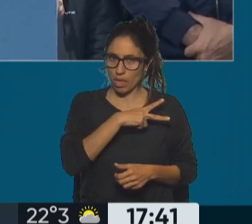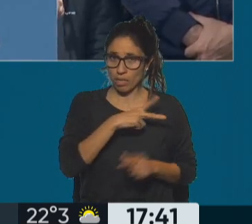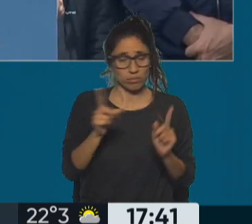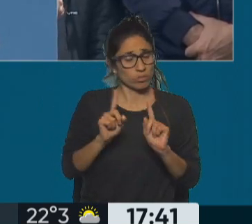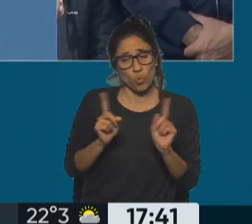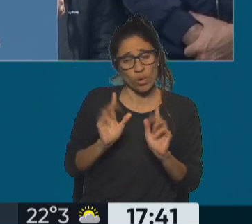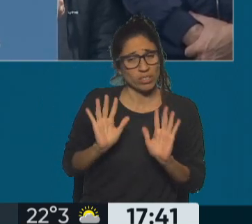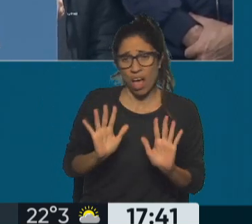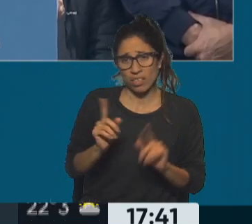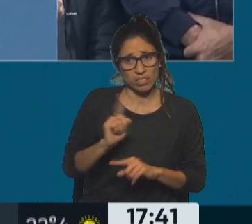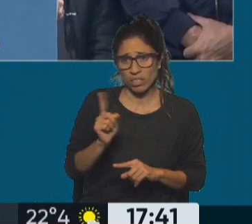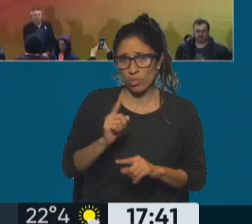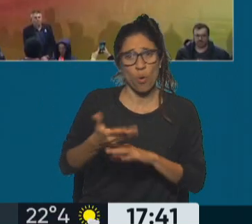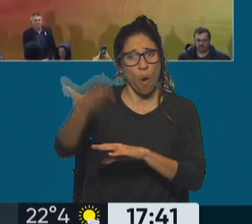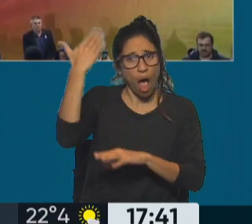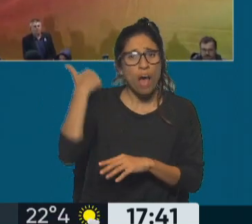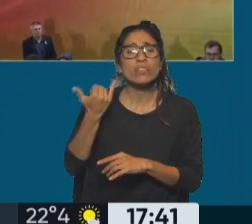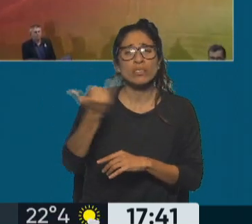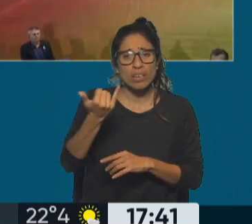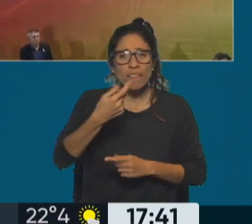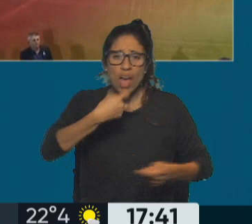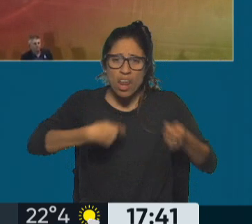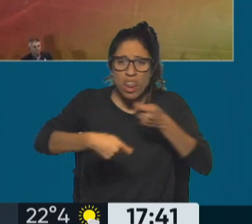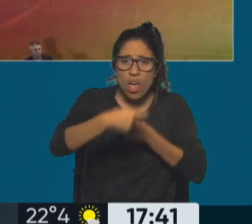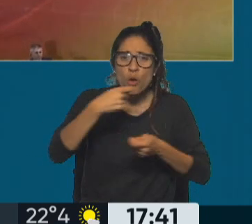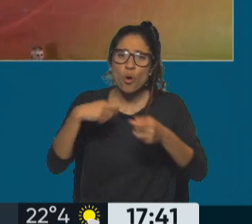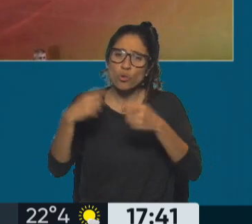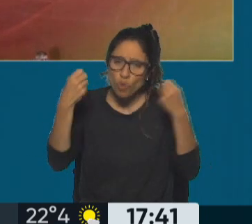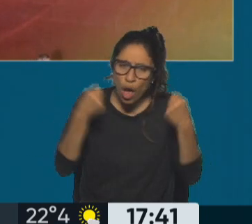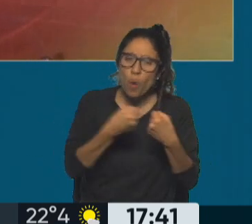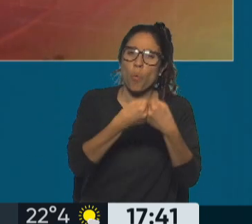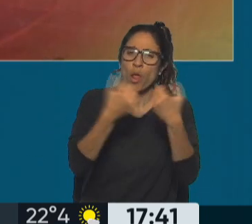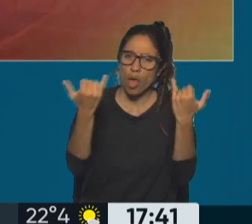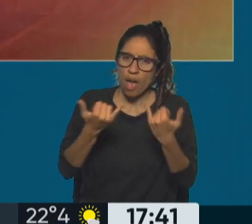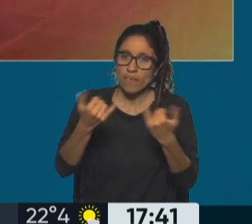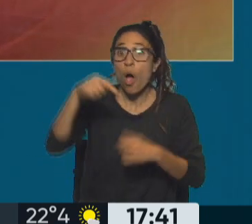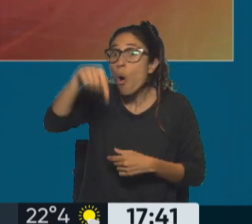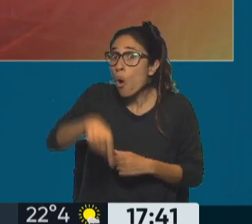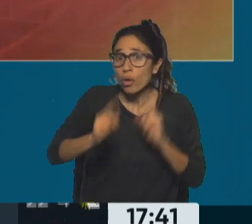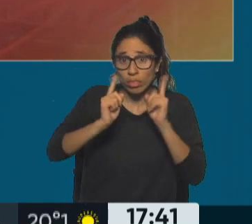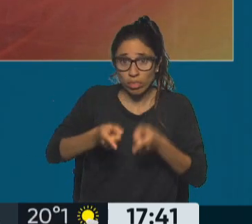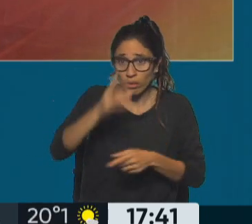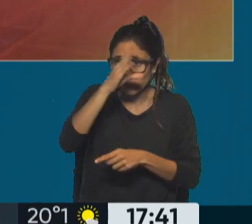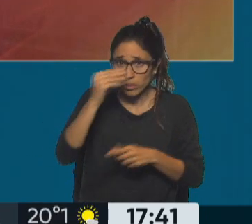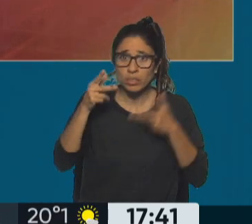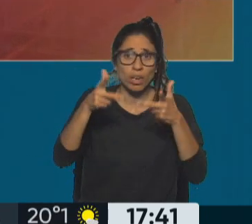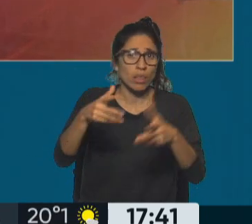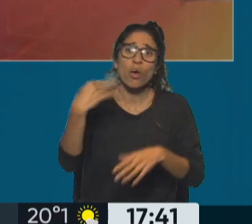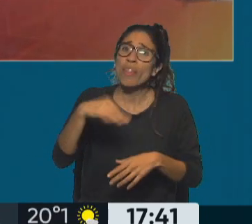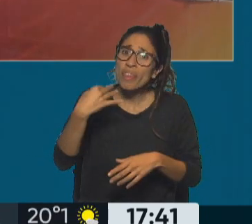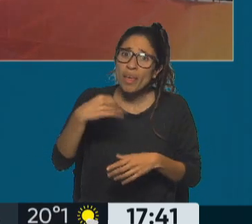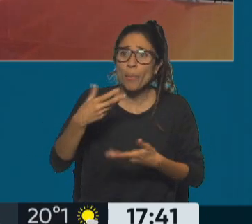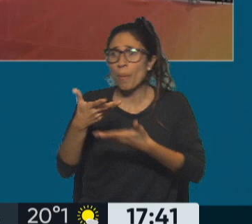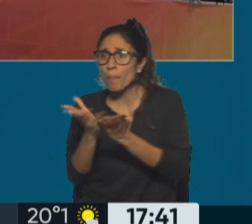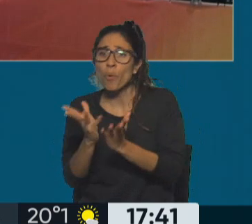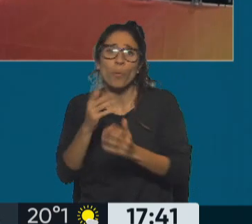esos momentos, incluso cómo desde el entorno de la vicepresidenta hoy proponen que se hable y se negocie con el empresariado nacional, uno se da